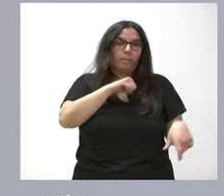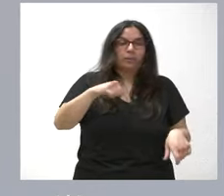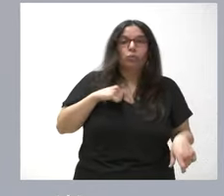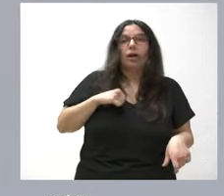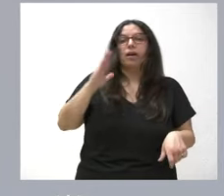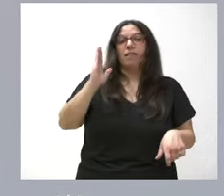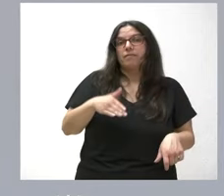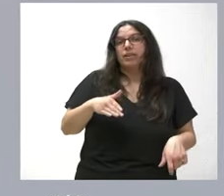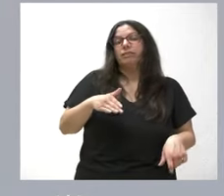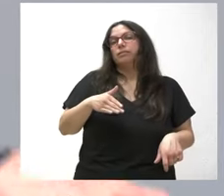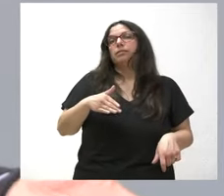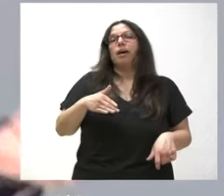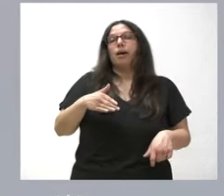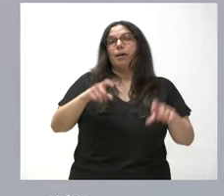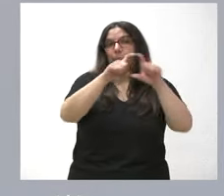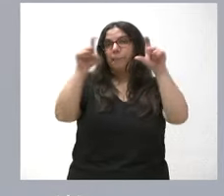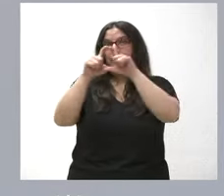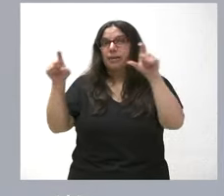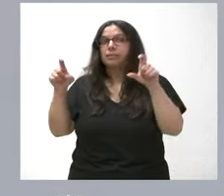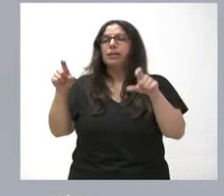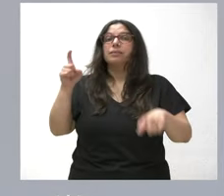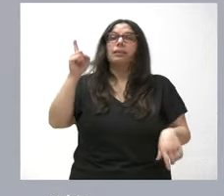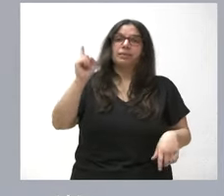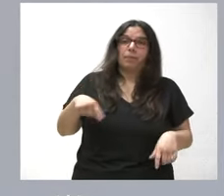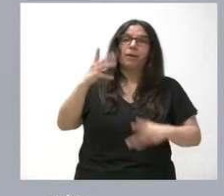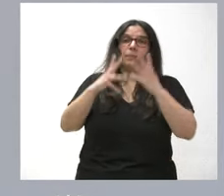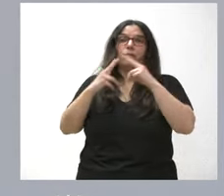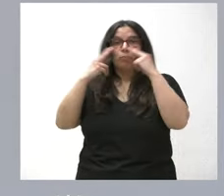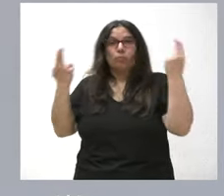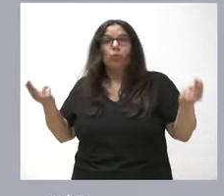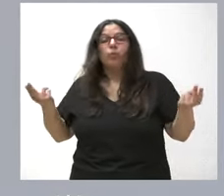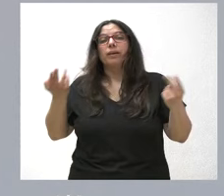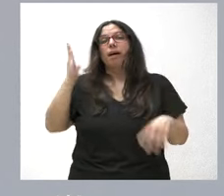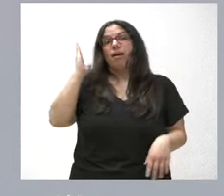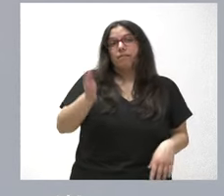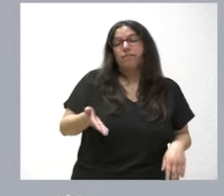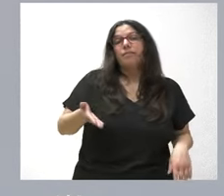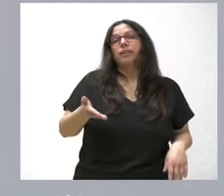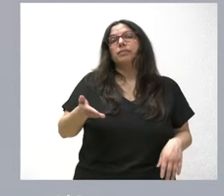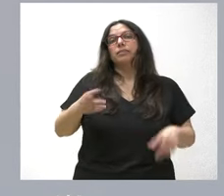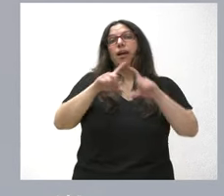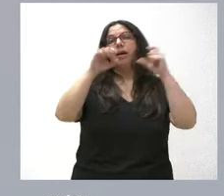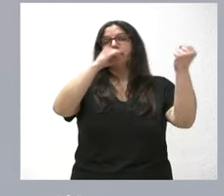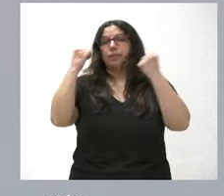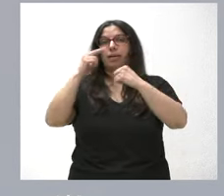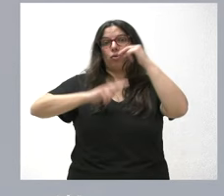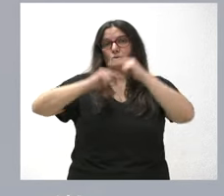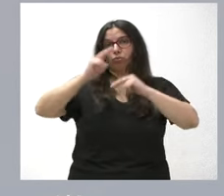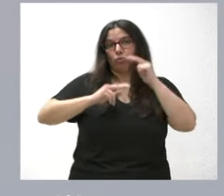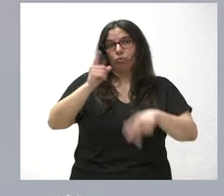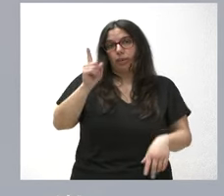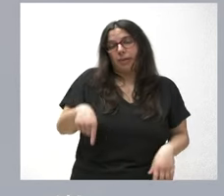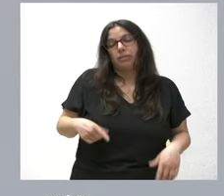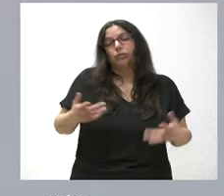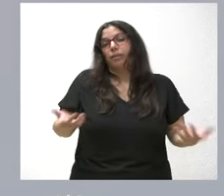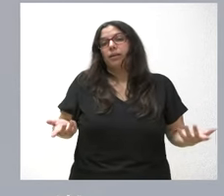los ciudadanos específicos, afecta a empresas, también afecta a las administraciones públicas y afecta a las entidades constructoras. Y, lógicamente,